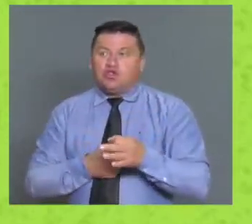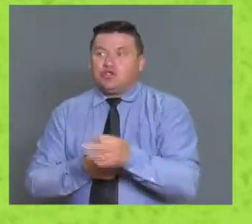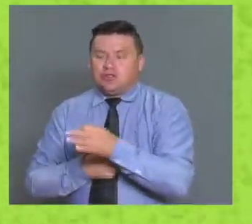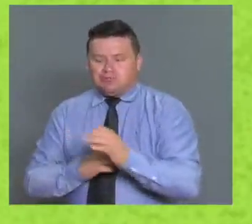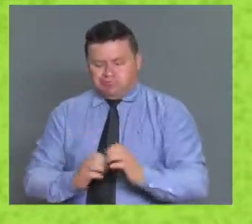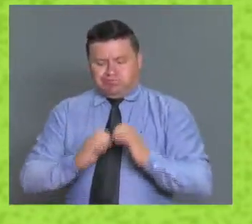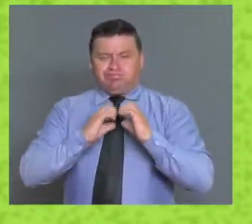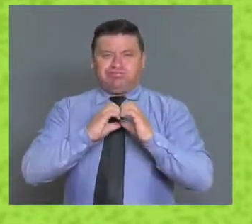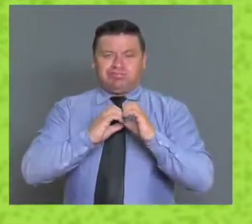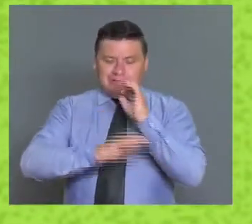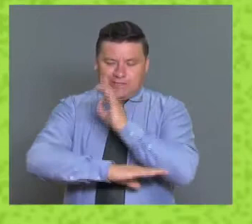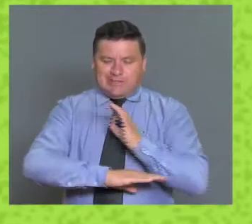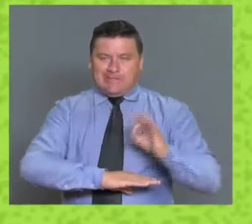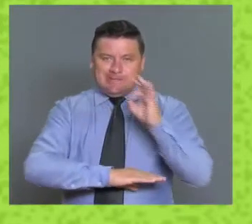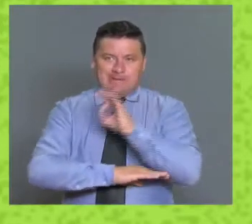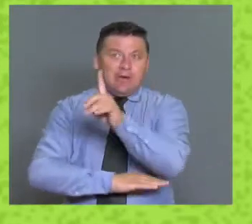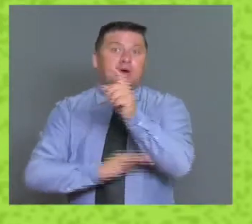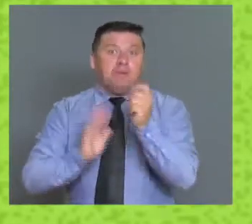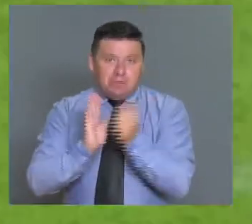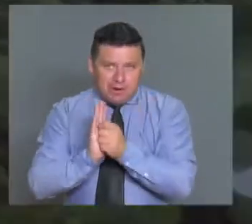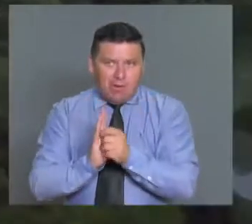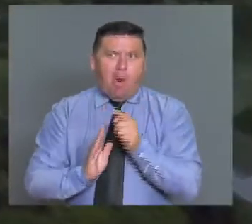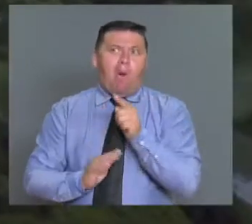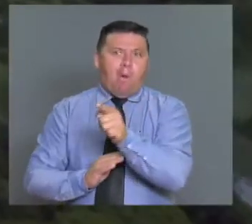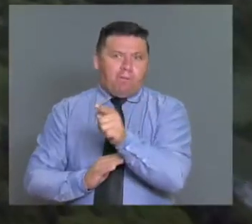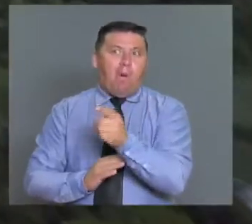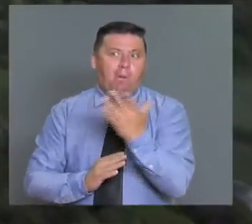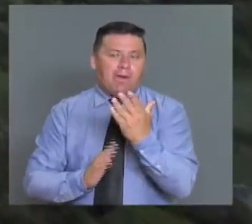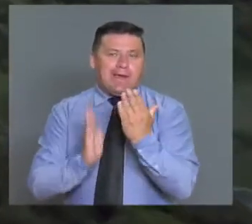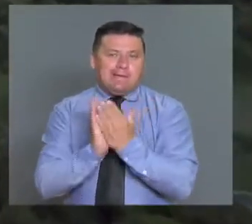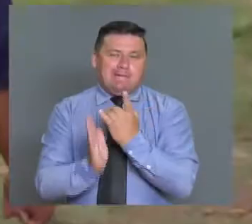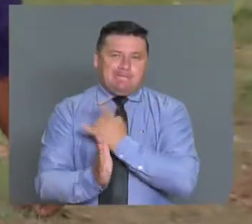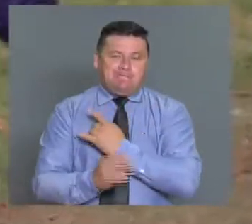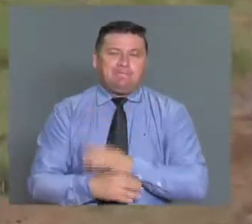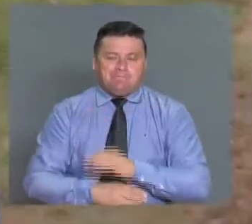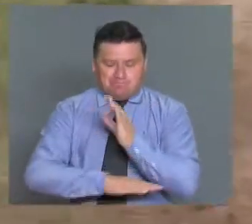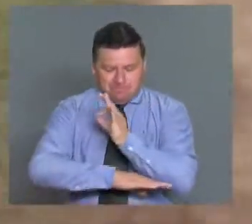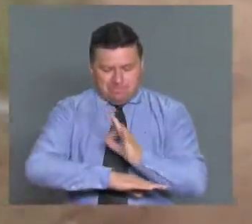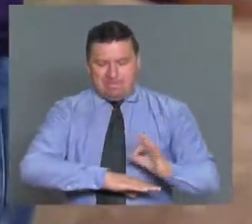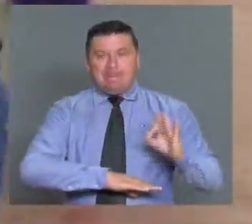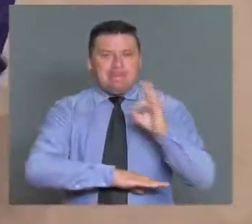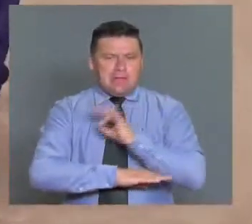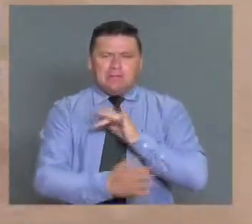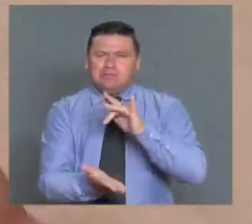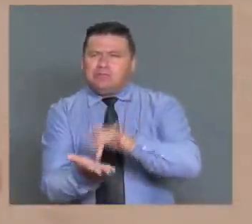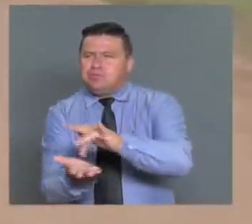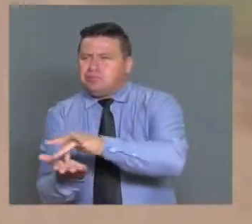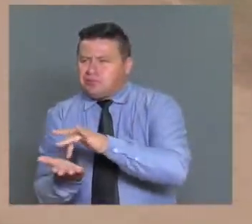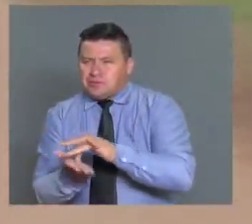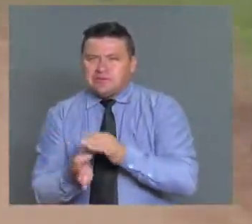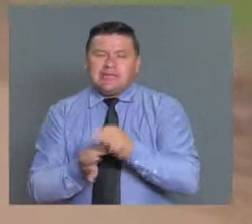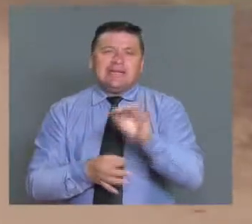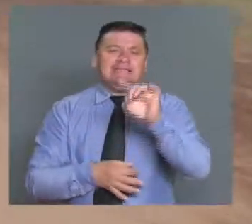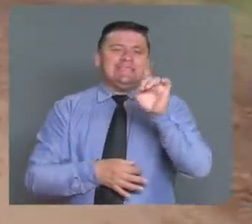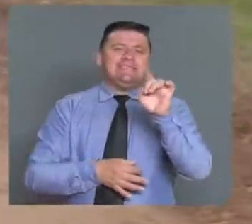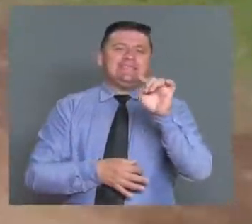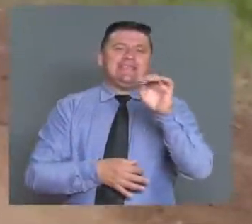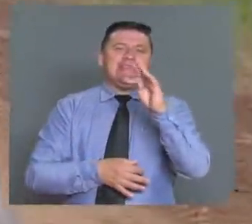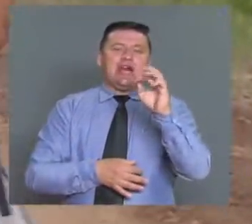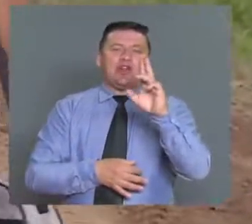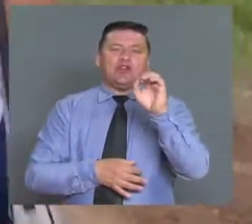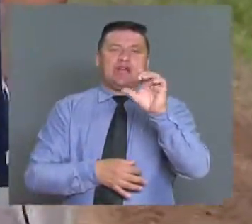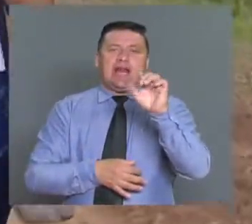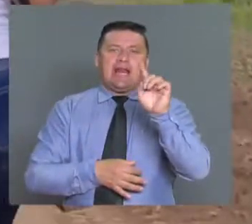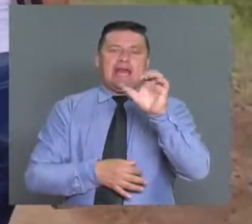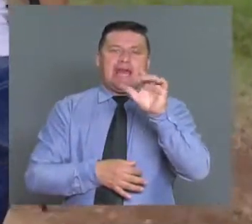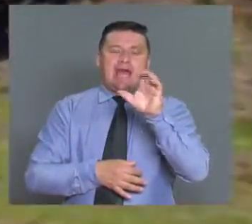del corazón de la ESAP. Por eso allá existe la escuela. La ESAP llega al municipio de Santa Rosalía,